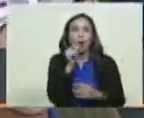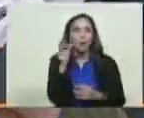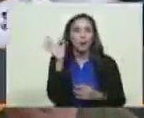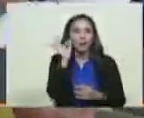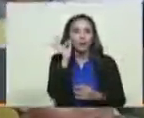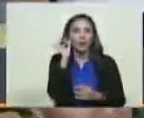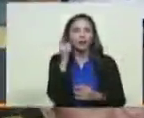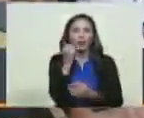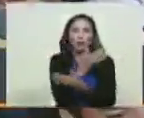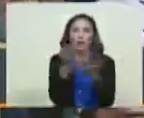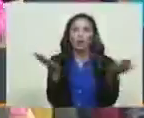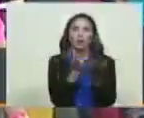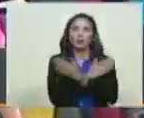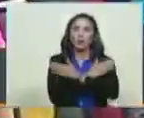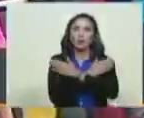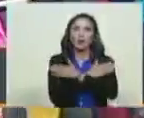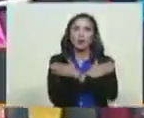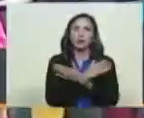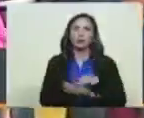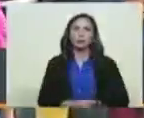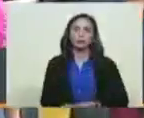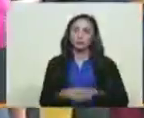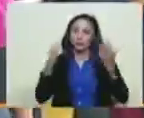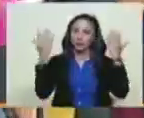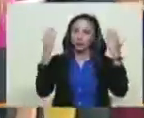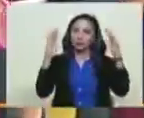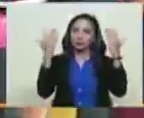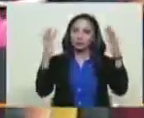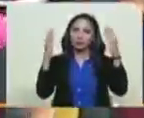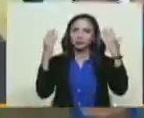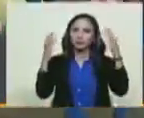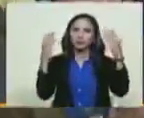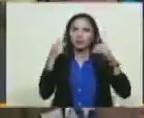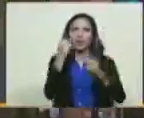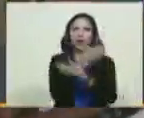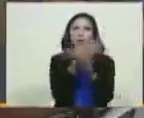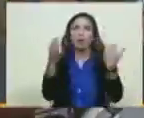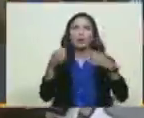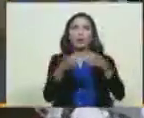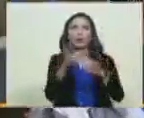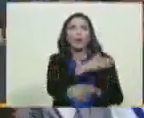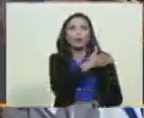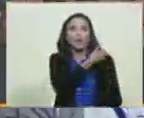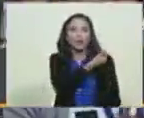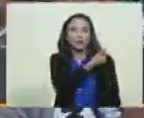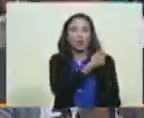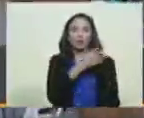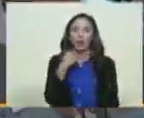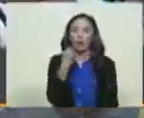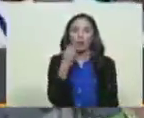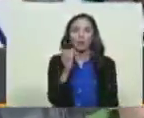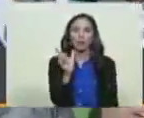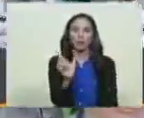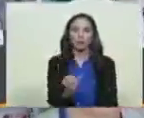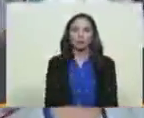mujeres vamos a dar un aplauso al equipo de la dirección nacional de la jp sube